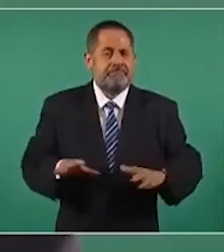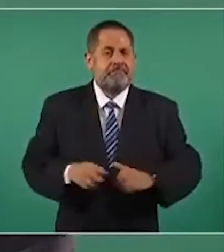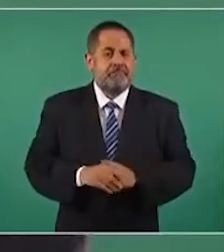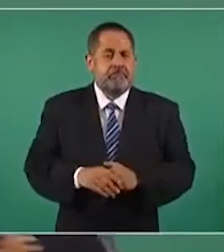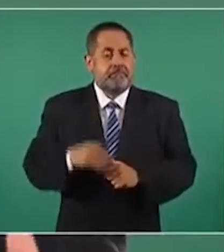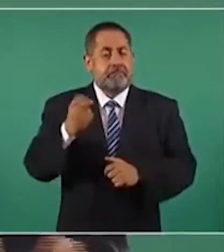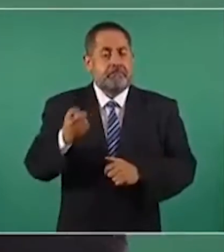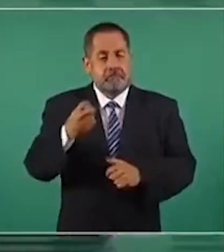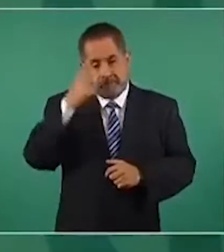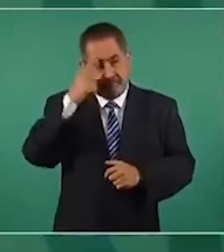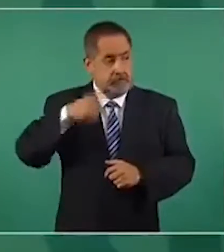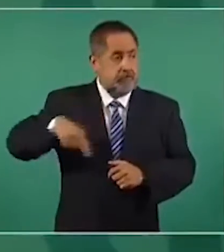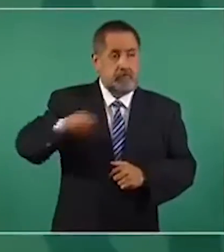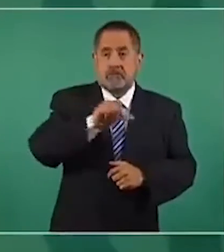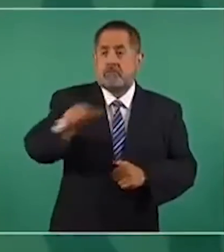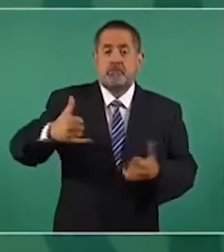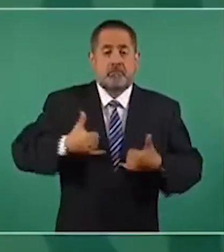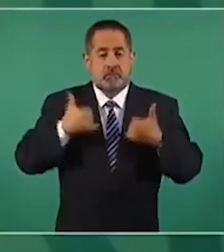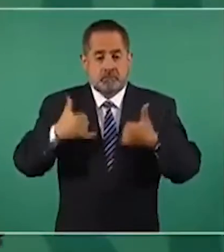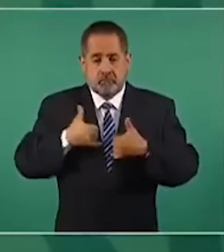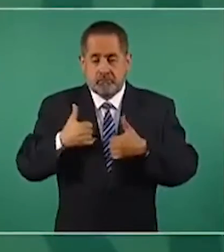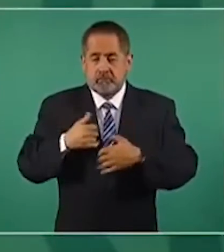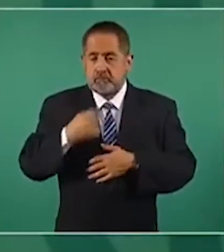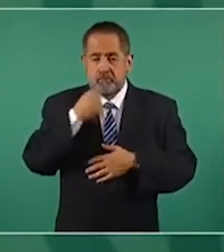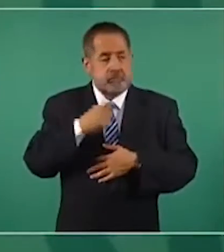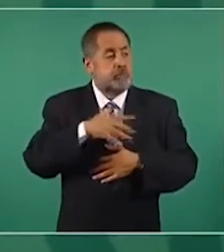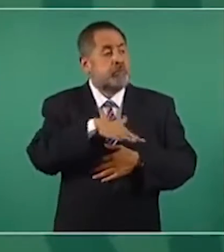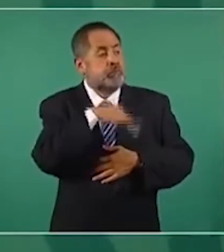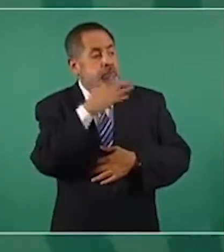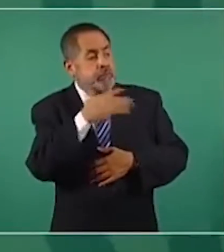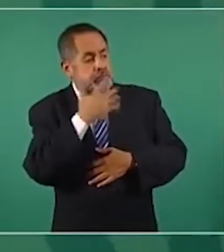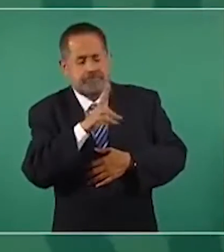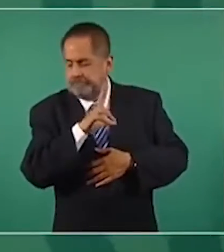Entonces, para los jóvenes, no a la corrupción.